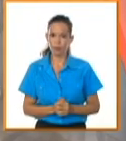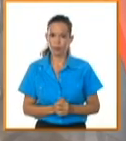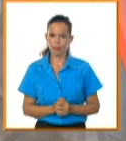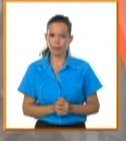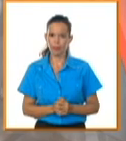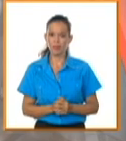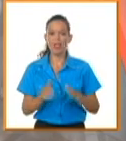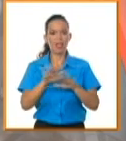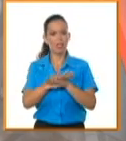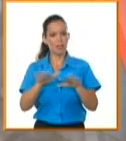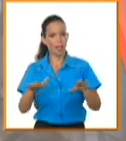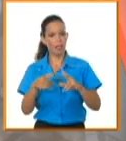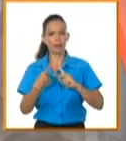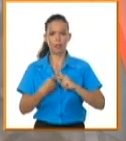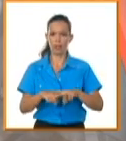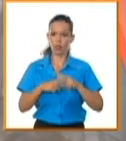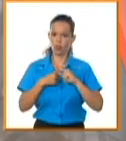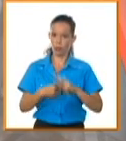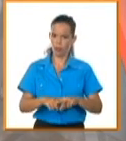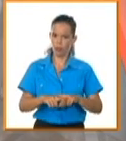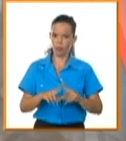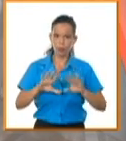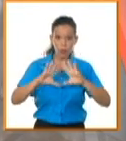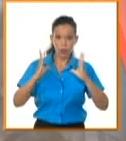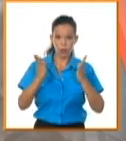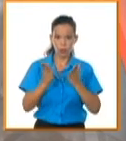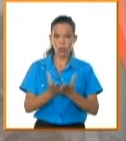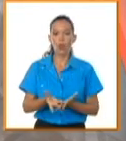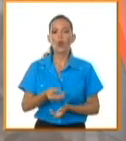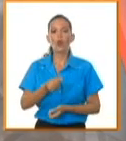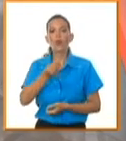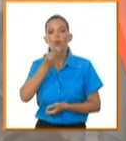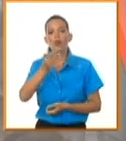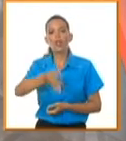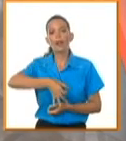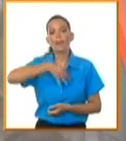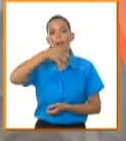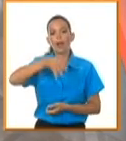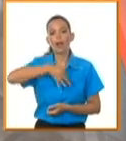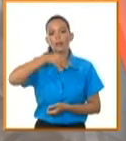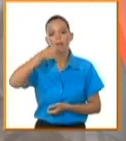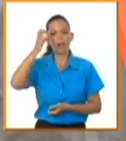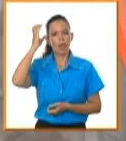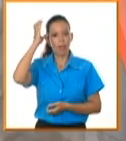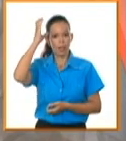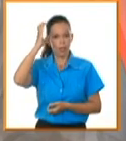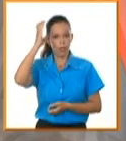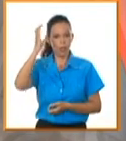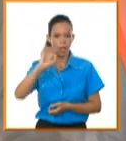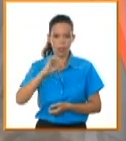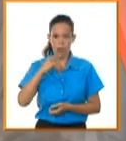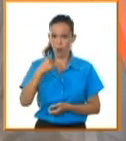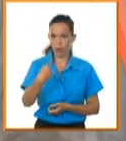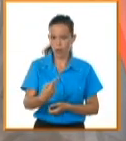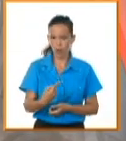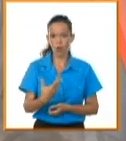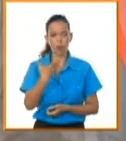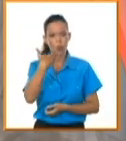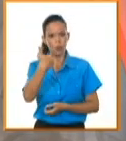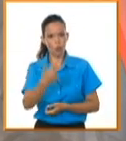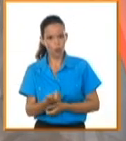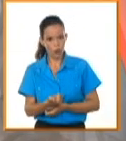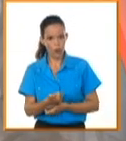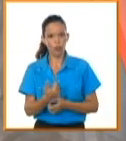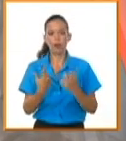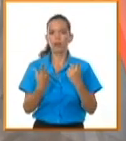ya eso está resuelto yo puedo incluso plantear que cualquier criterio que sea de mucha esperanza tiene que pasar